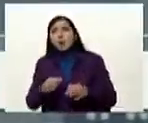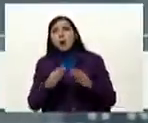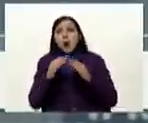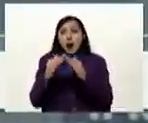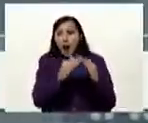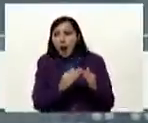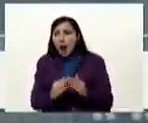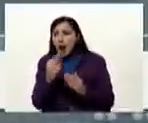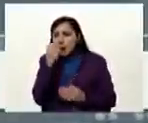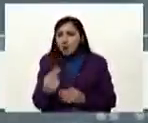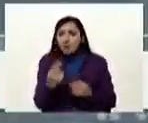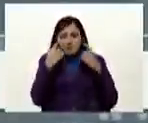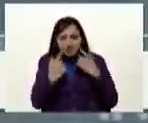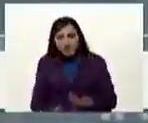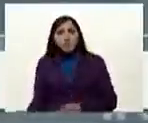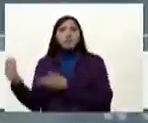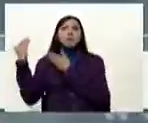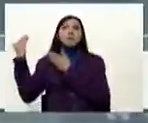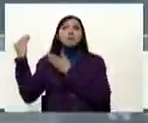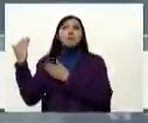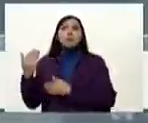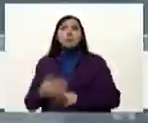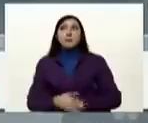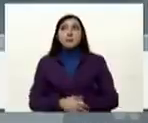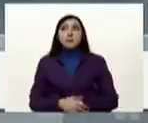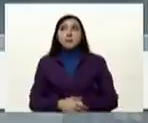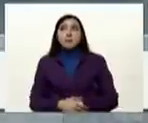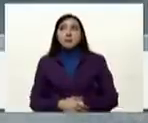casa? Adelante, Nahum.